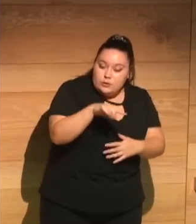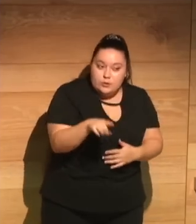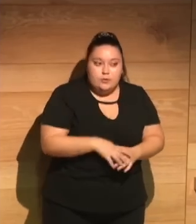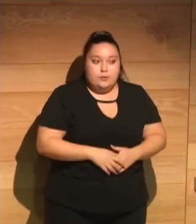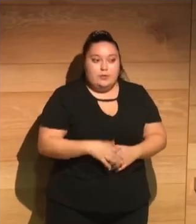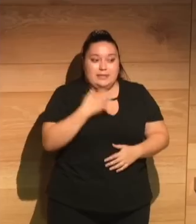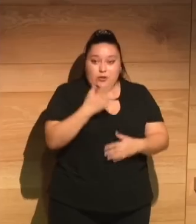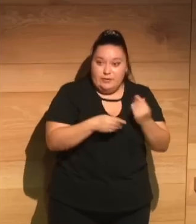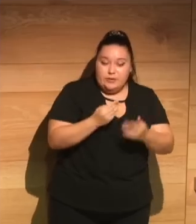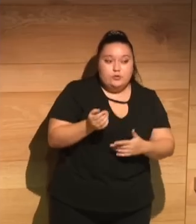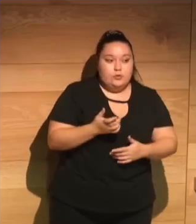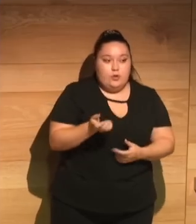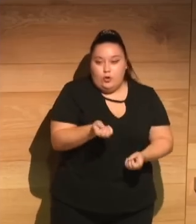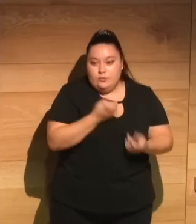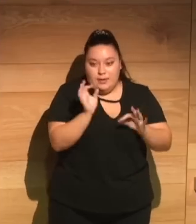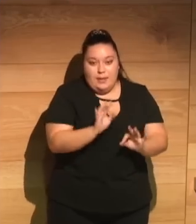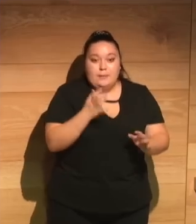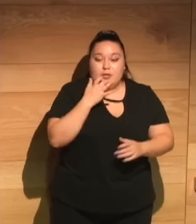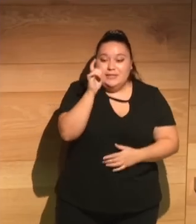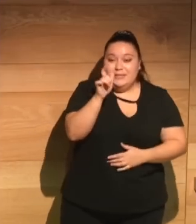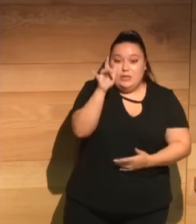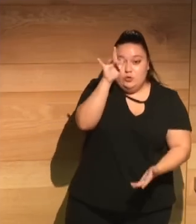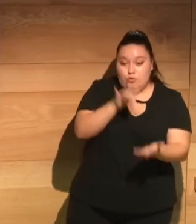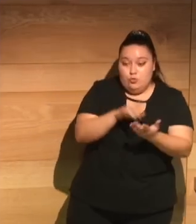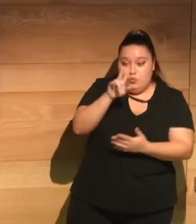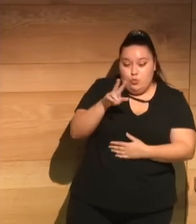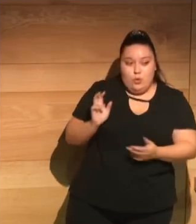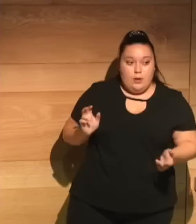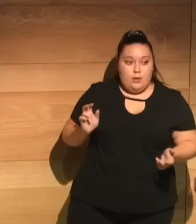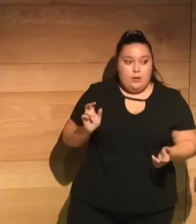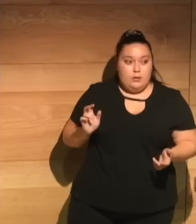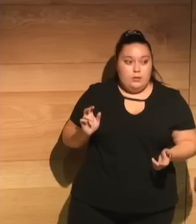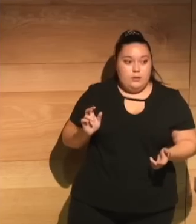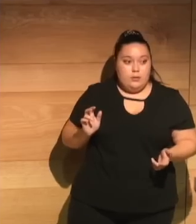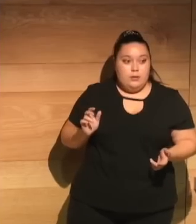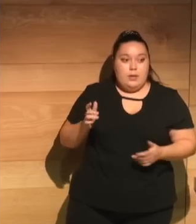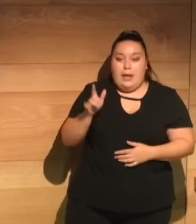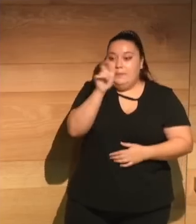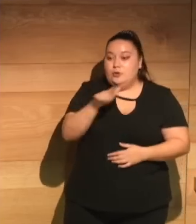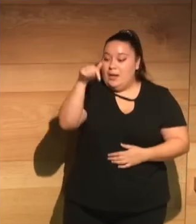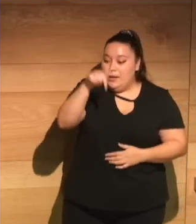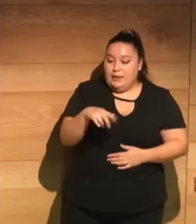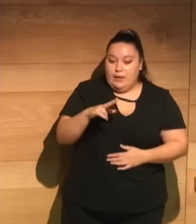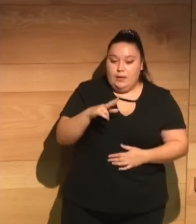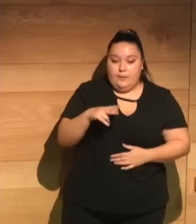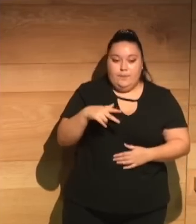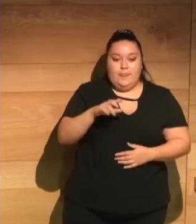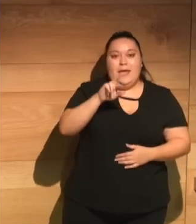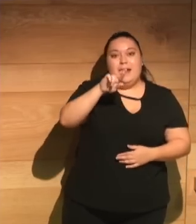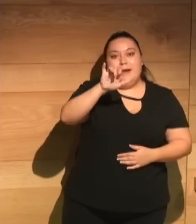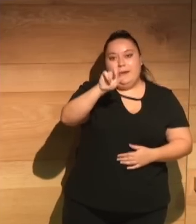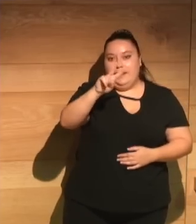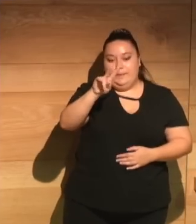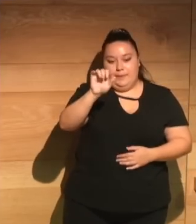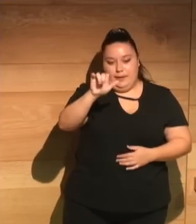Si habéis revelado, no voy a contaros nada, pero es que si no, quien no haya revelado nunca. Bueno, pero hay gente aquí que por lo que sea no ha revelado. Revelar nunca. Es